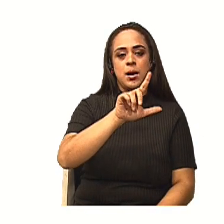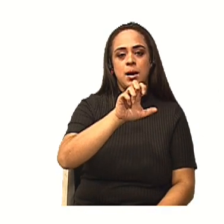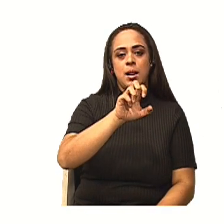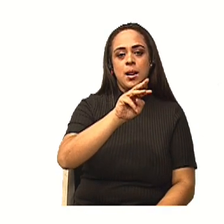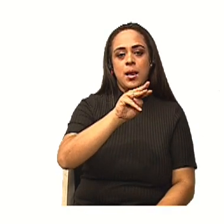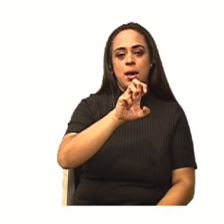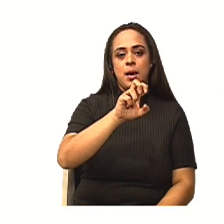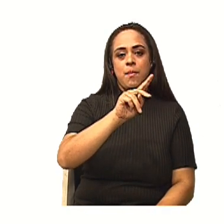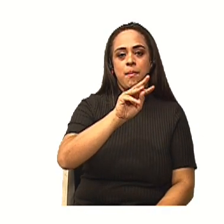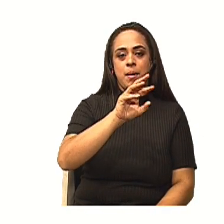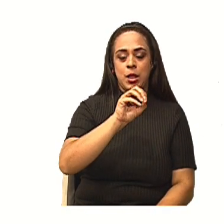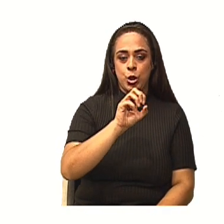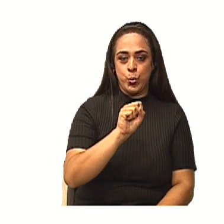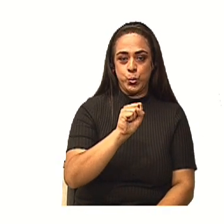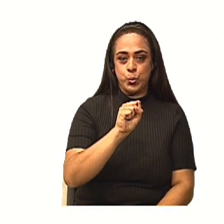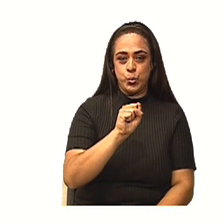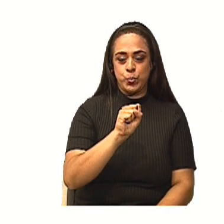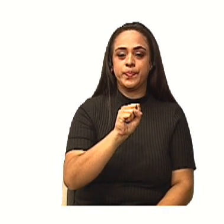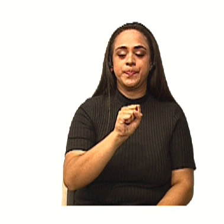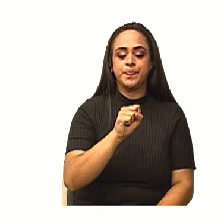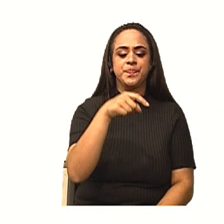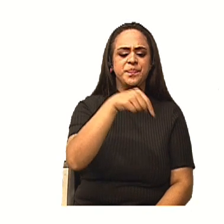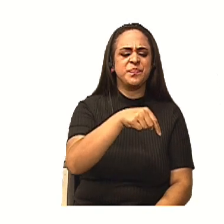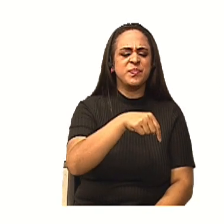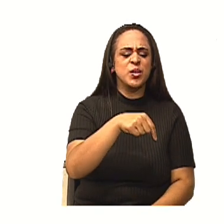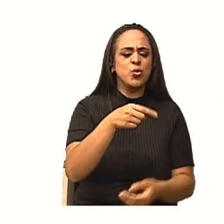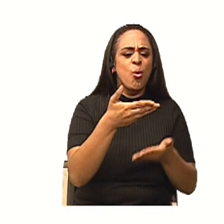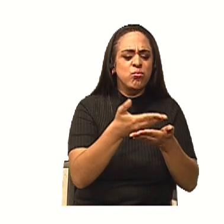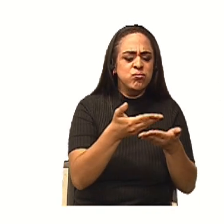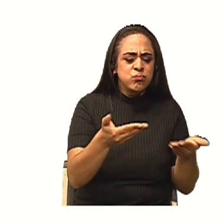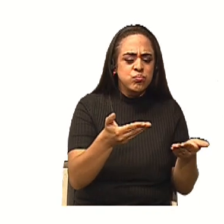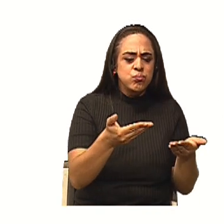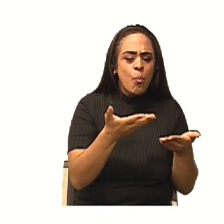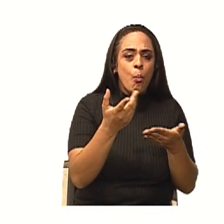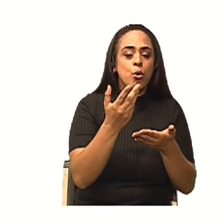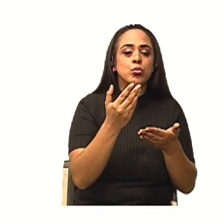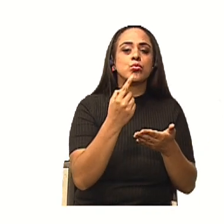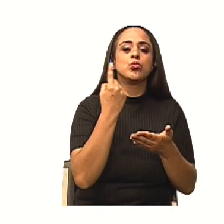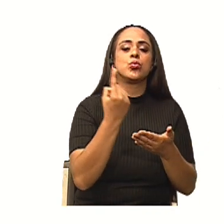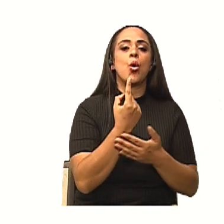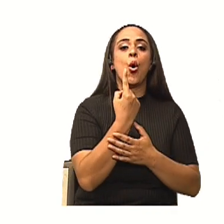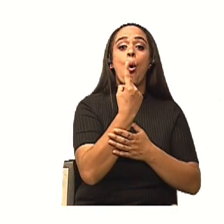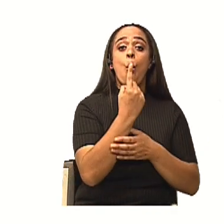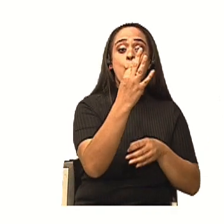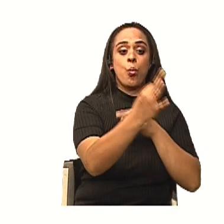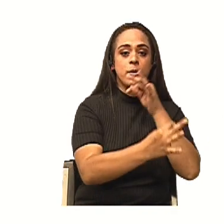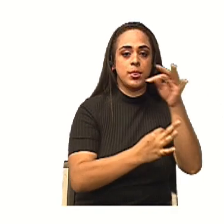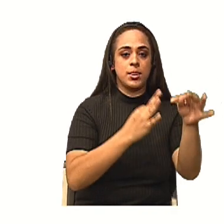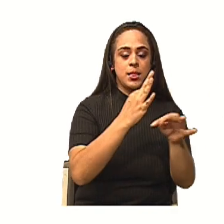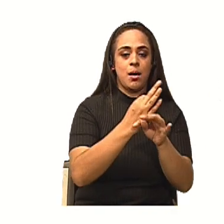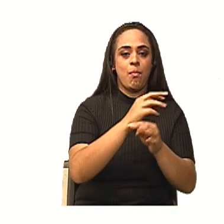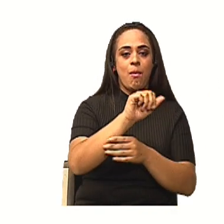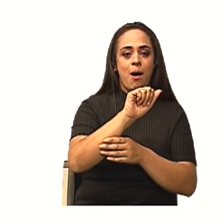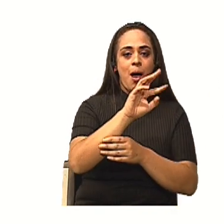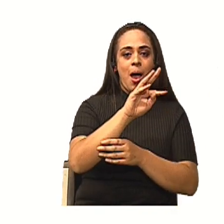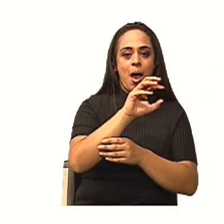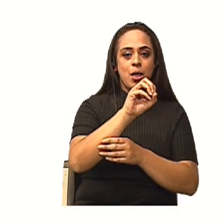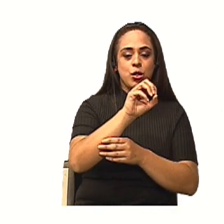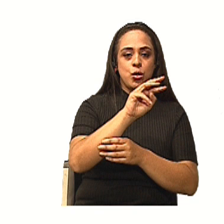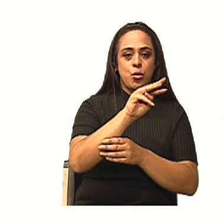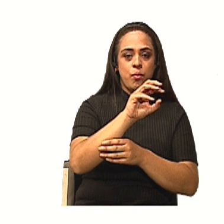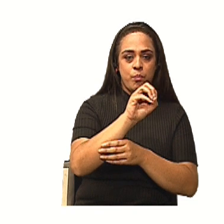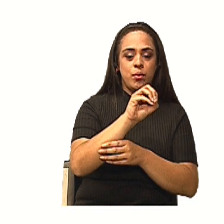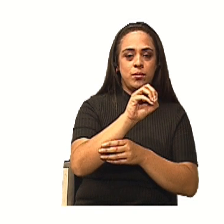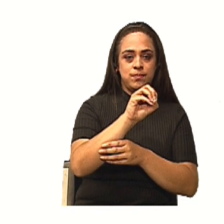forma. Los elementos son sustancias que están hechas por solamente un tipo de átomo. Los elementos